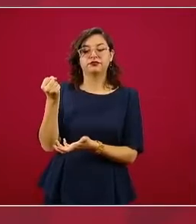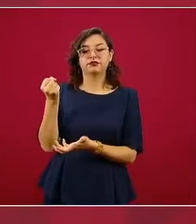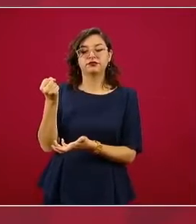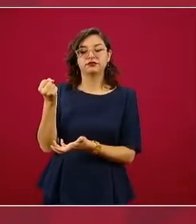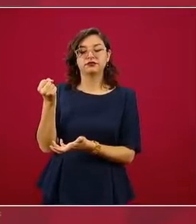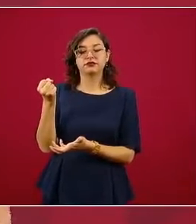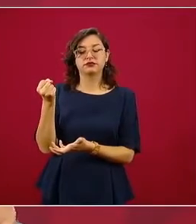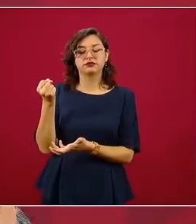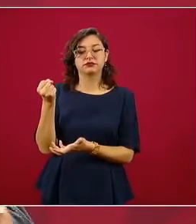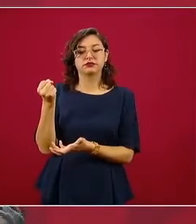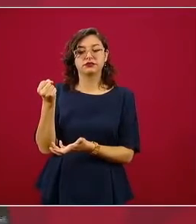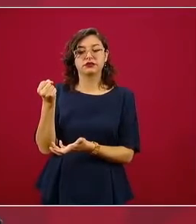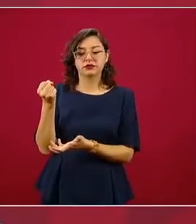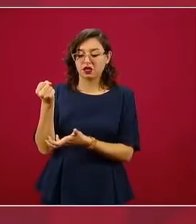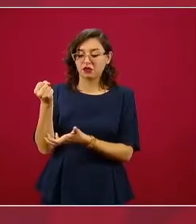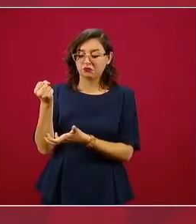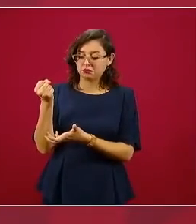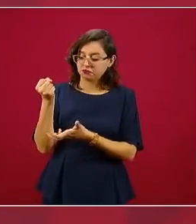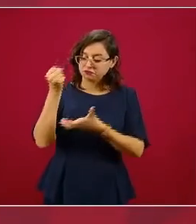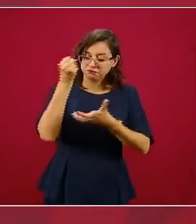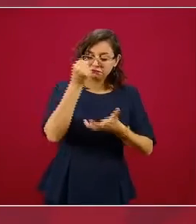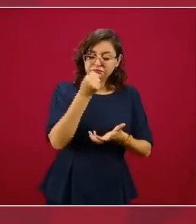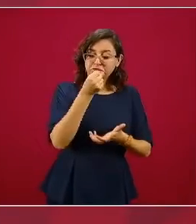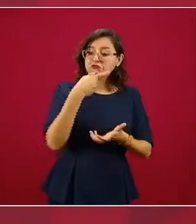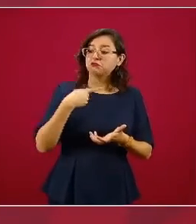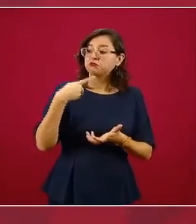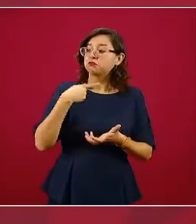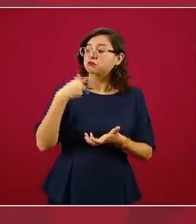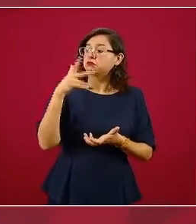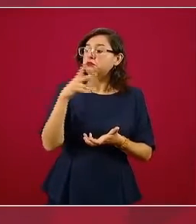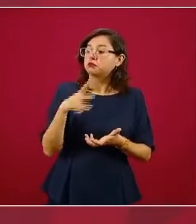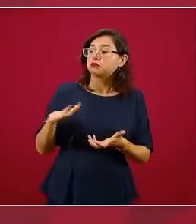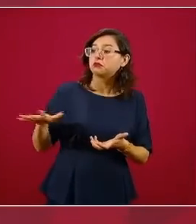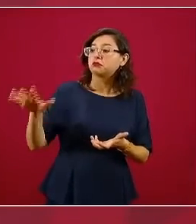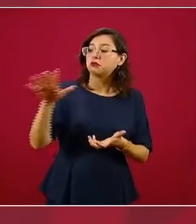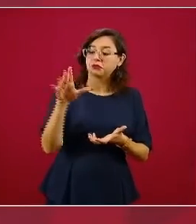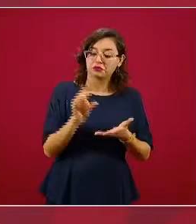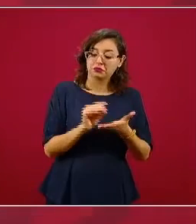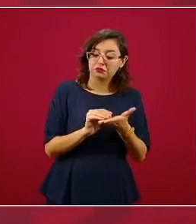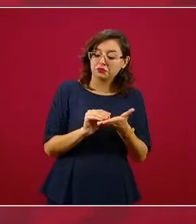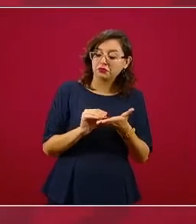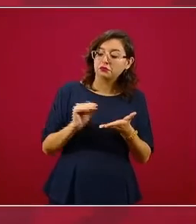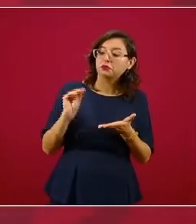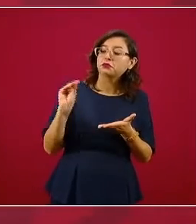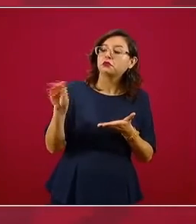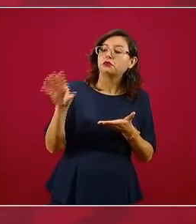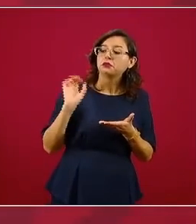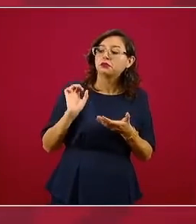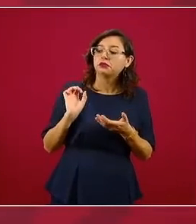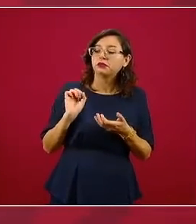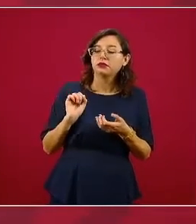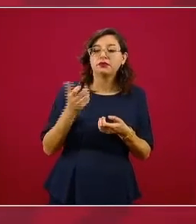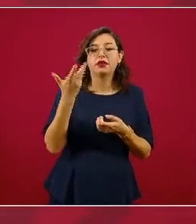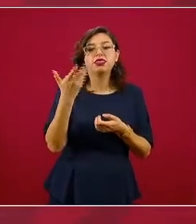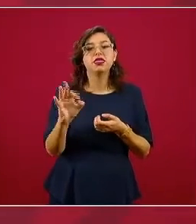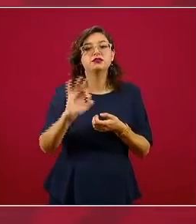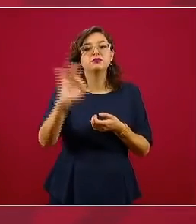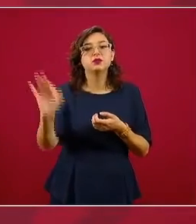se dirigía a la gente, cuando mucho, el